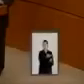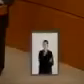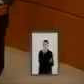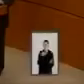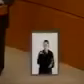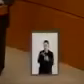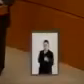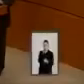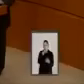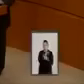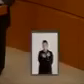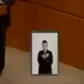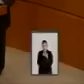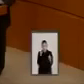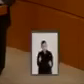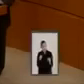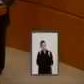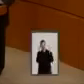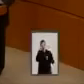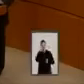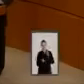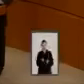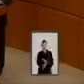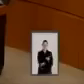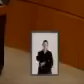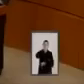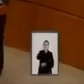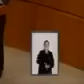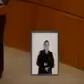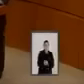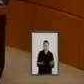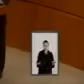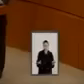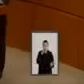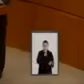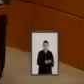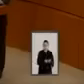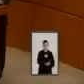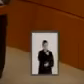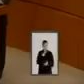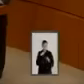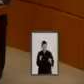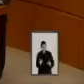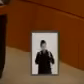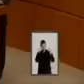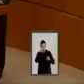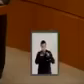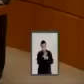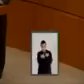educativa. Mienten, mienten. Para tener calidad educativa se requieren cuando menos 5 elementos.